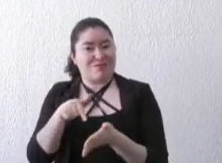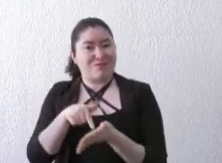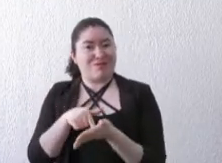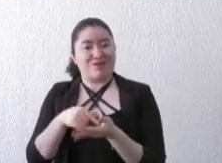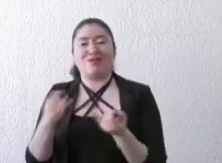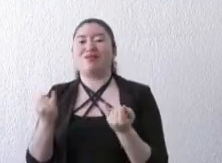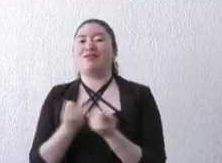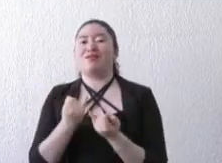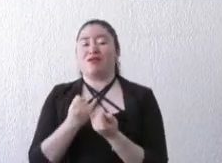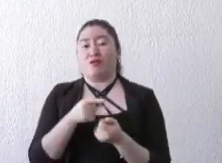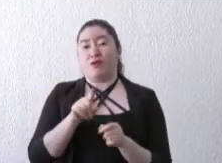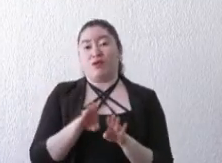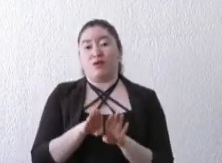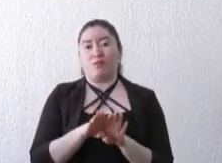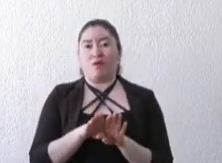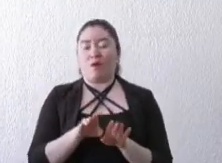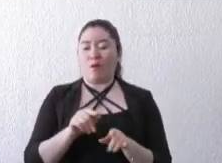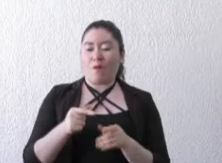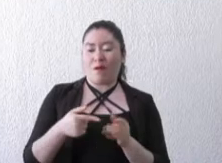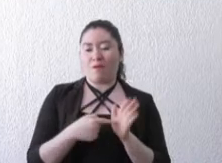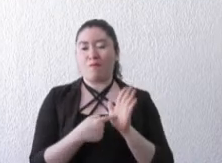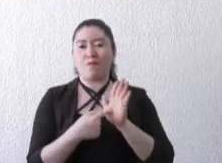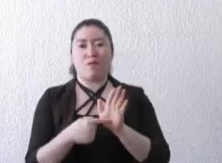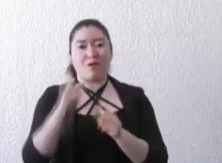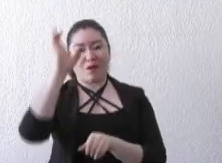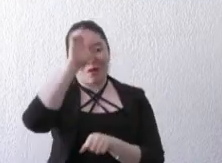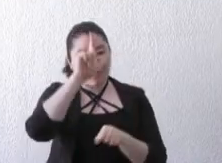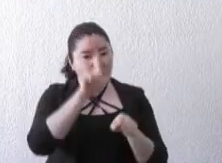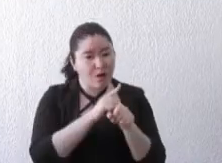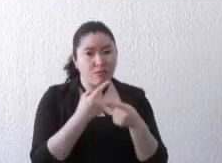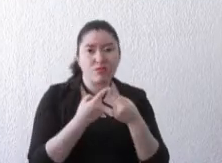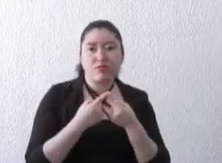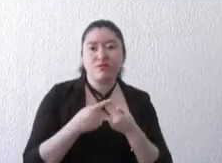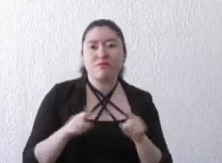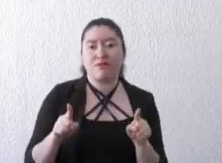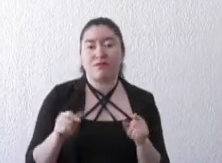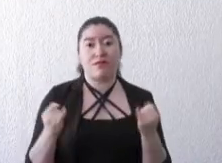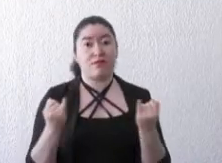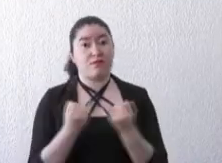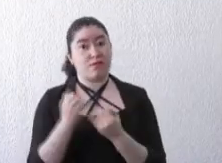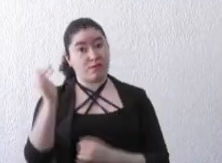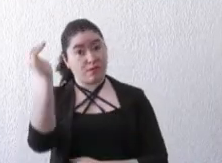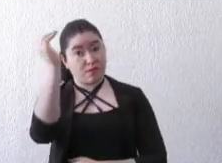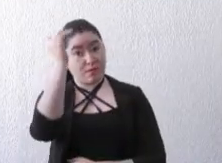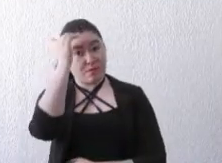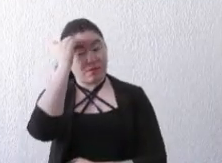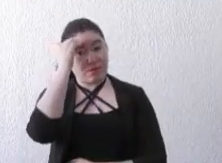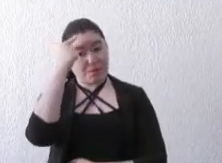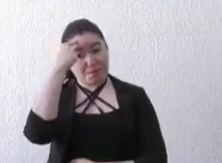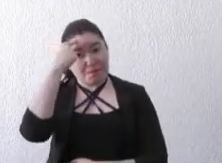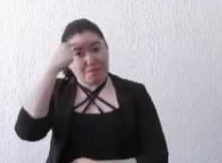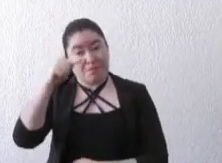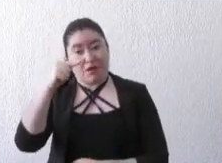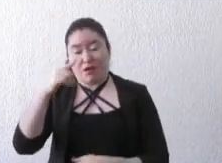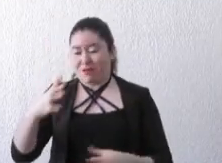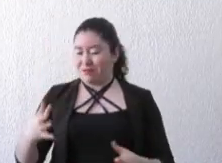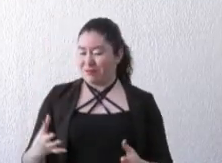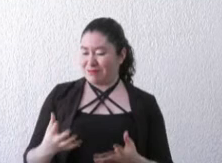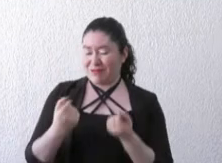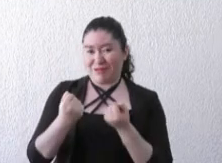plantearon nuevas formas de entender la cultura, quienes aportaron sus conocimientos para replantear y salvar la